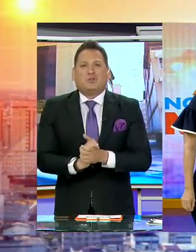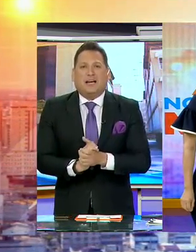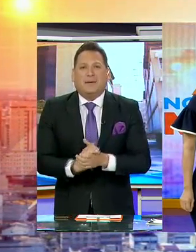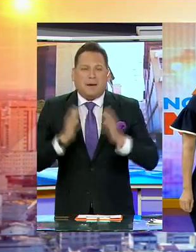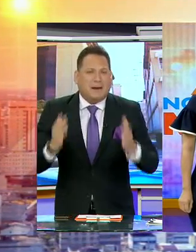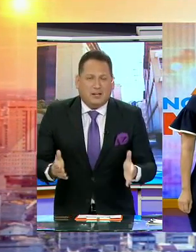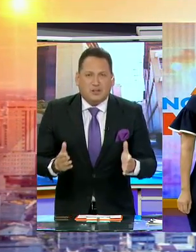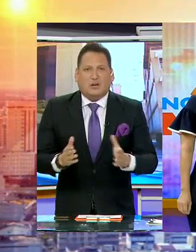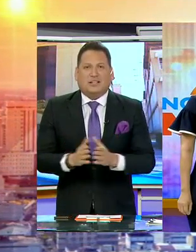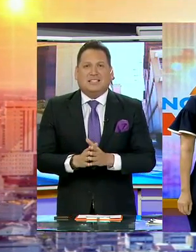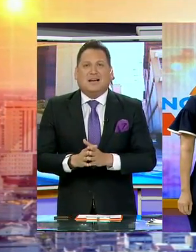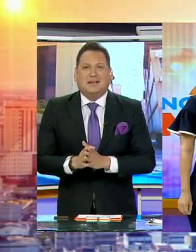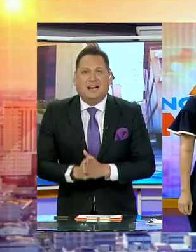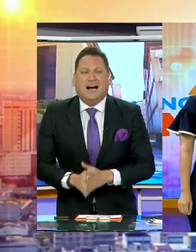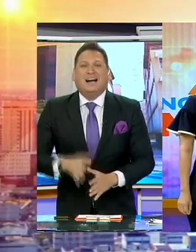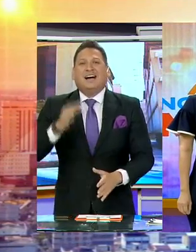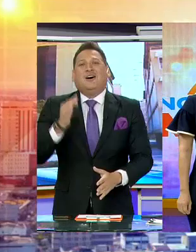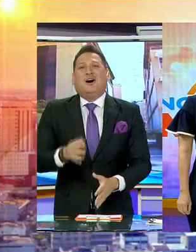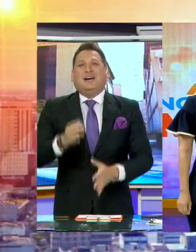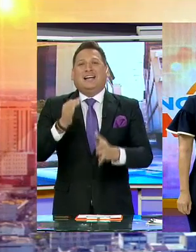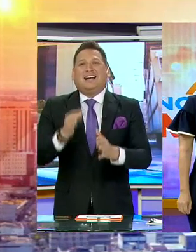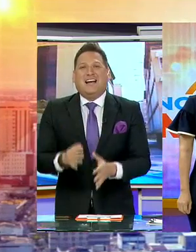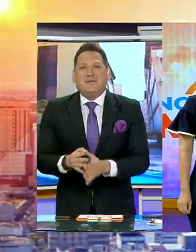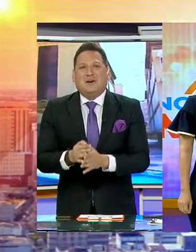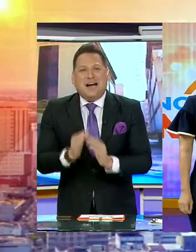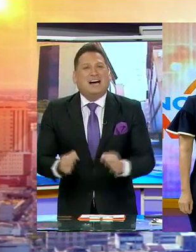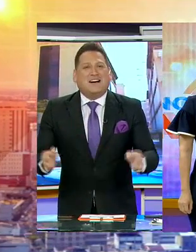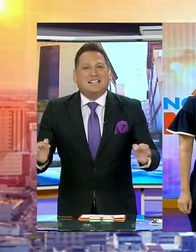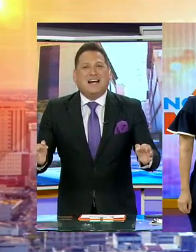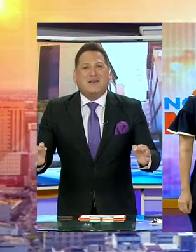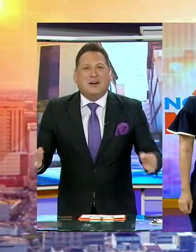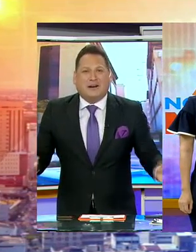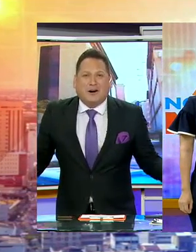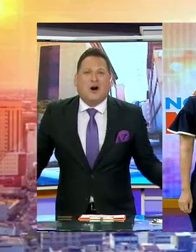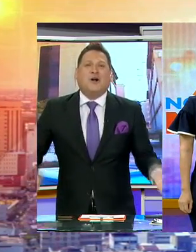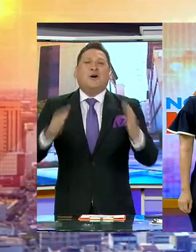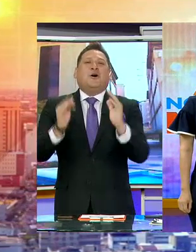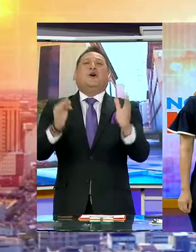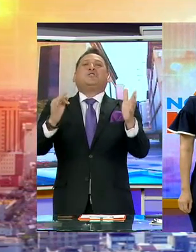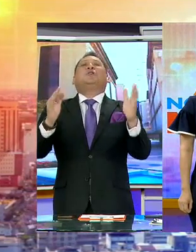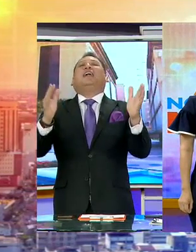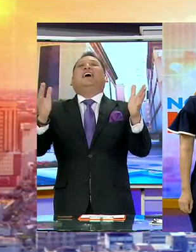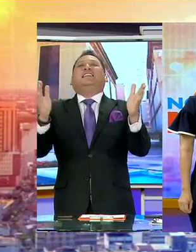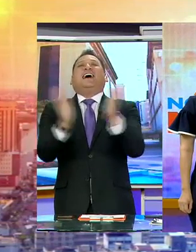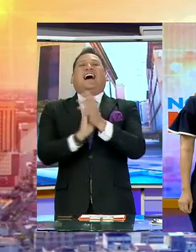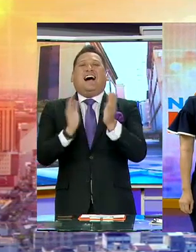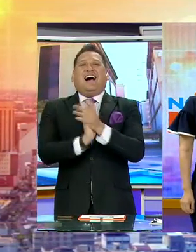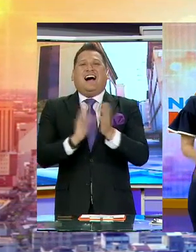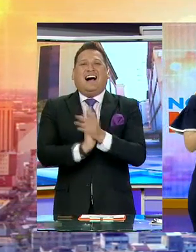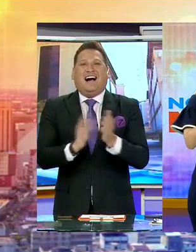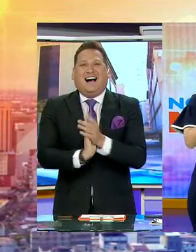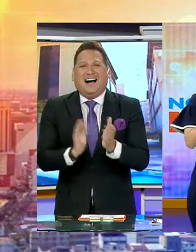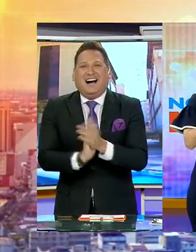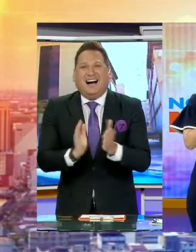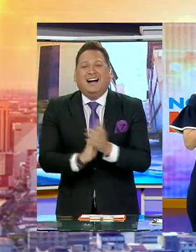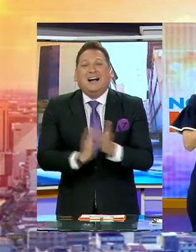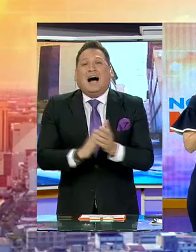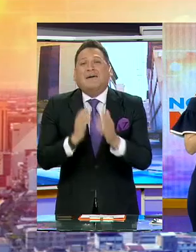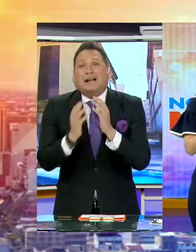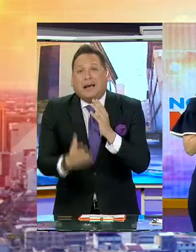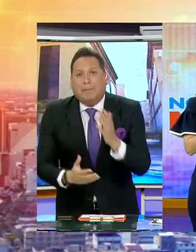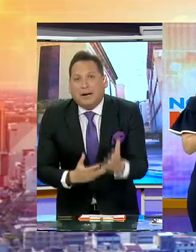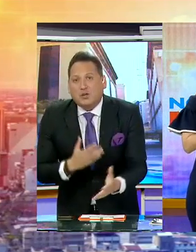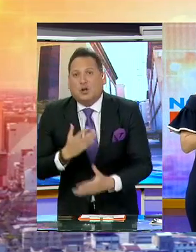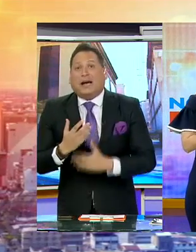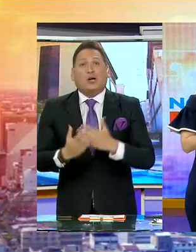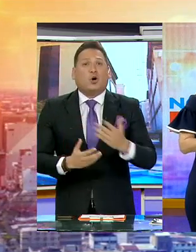ustedes. Bienvenidos a Noticias de la Mañana. Hoy estaremos nada más y nada menos que con Ursulita. ¡Hola! A